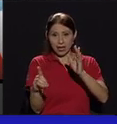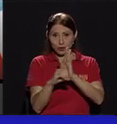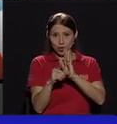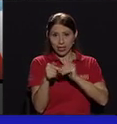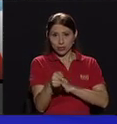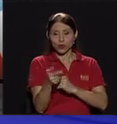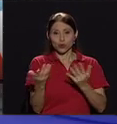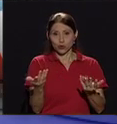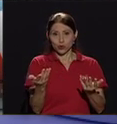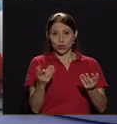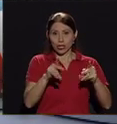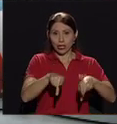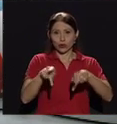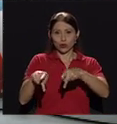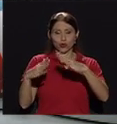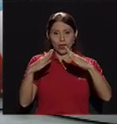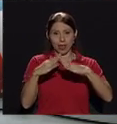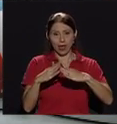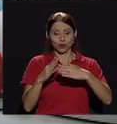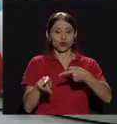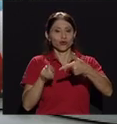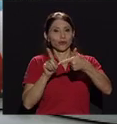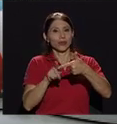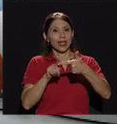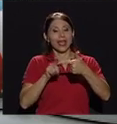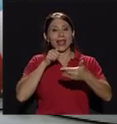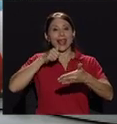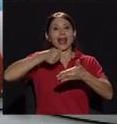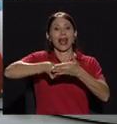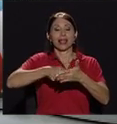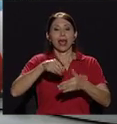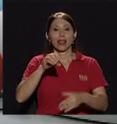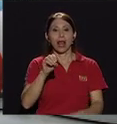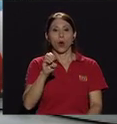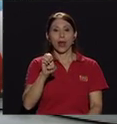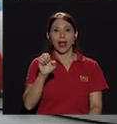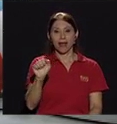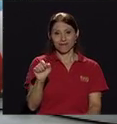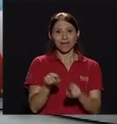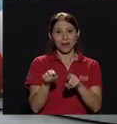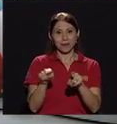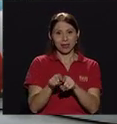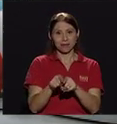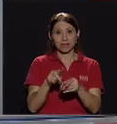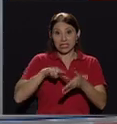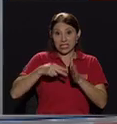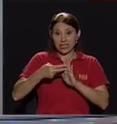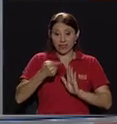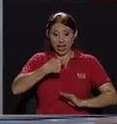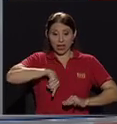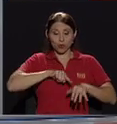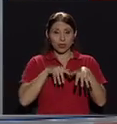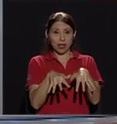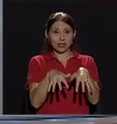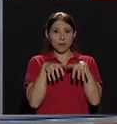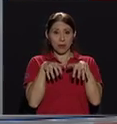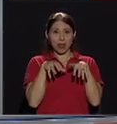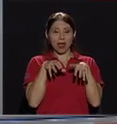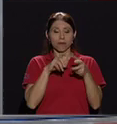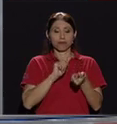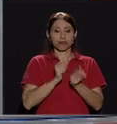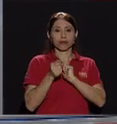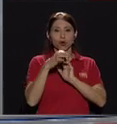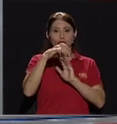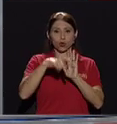¿verdad?, de los ciudadanos, y la Carta de la OEA también. De manera que nuestro constituyente